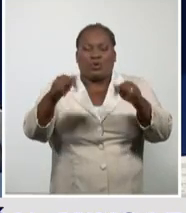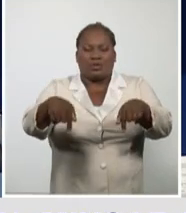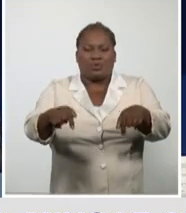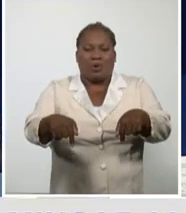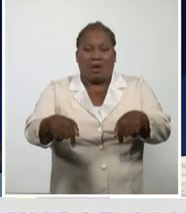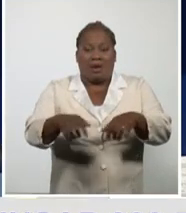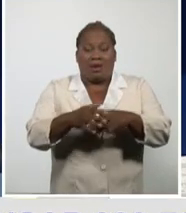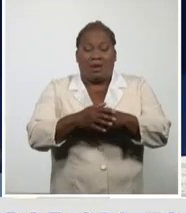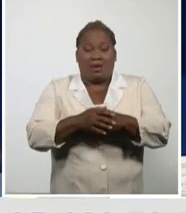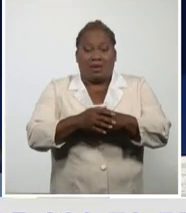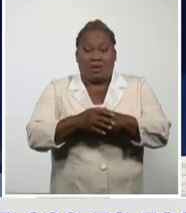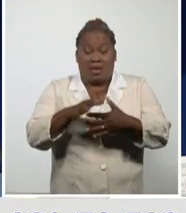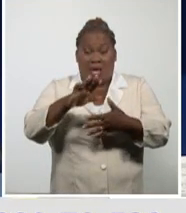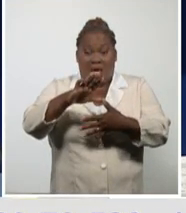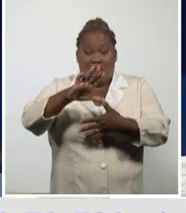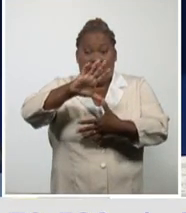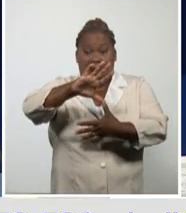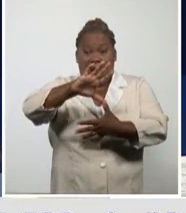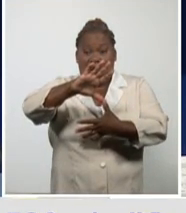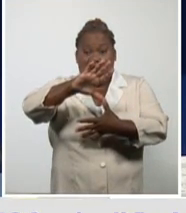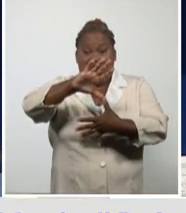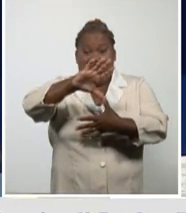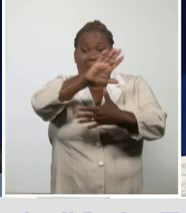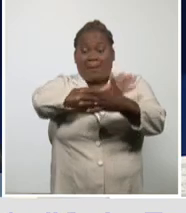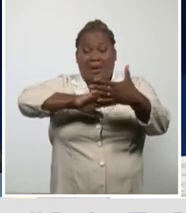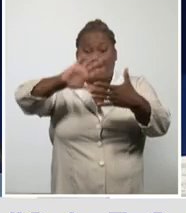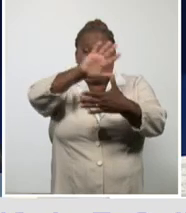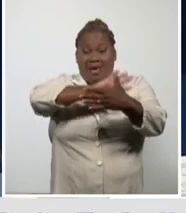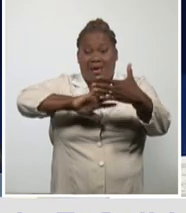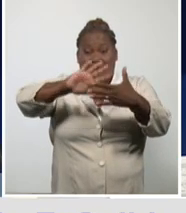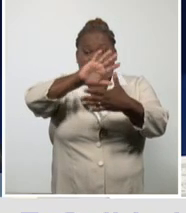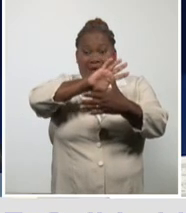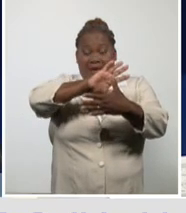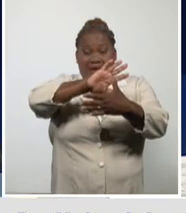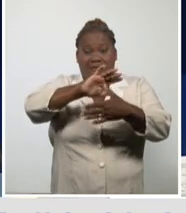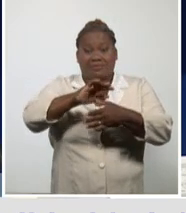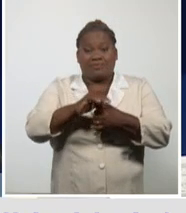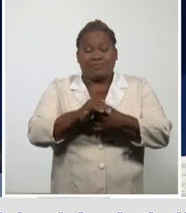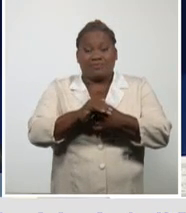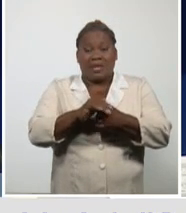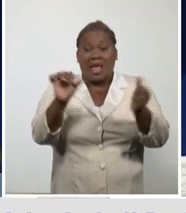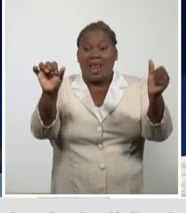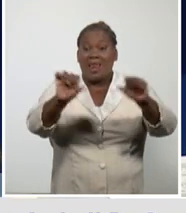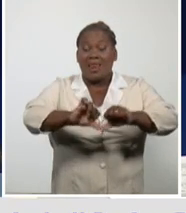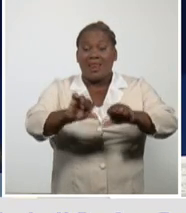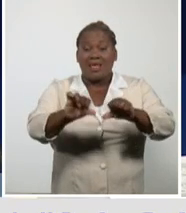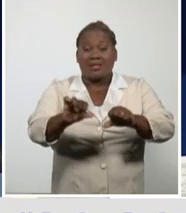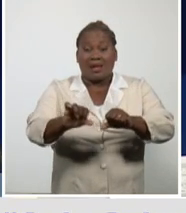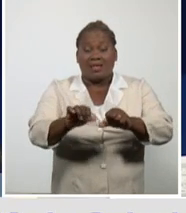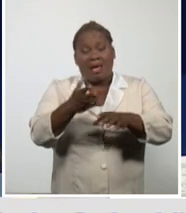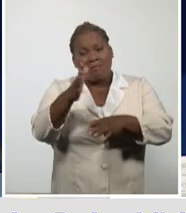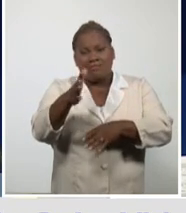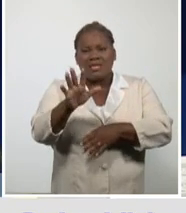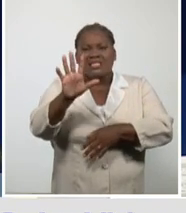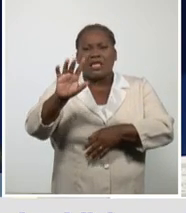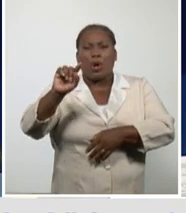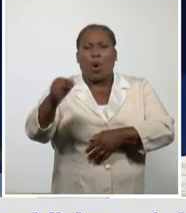específicamente de la región de las Américas. Entonces, en la región de las Américas, la letalidad promedio es de